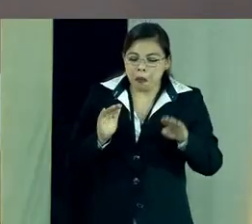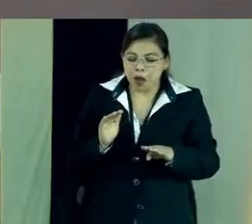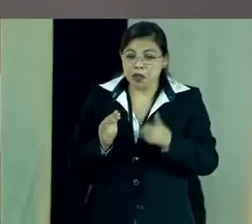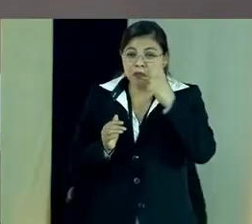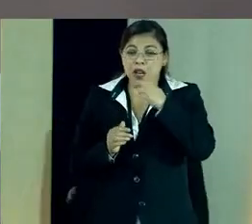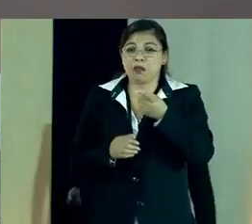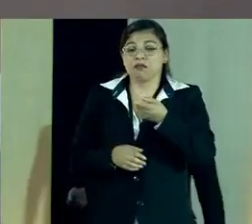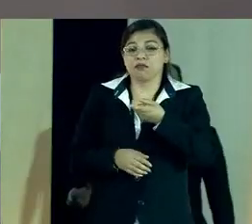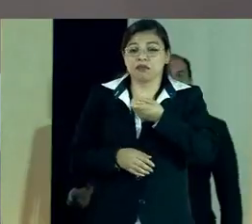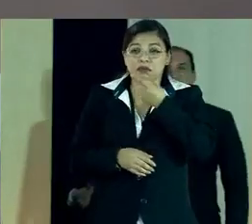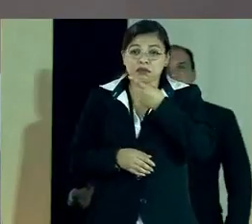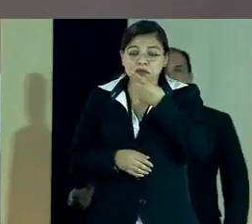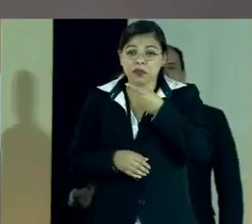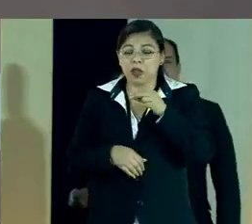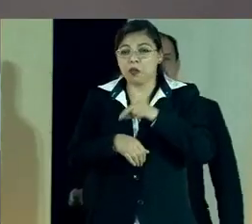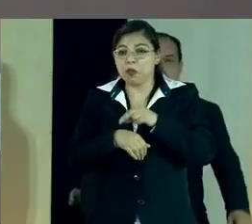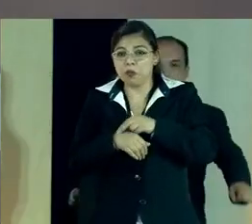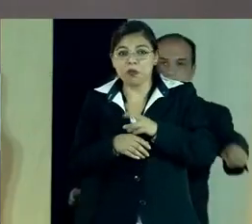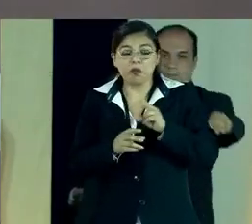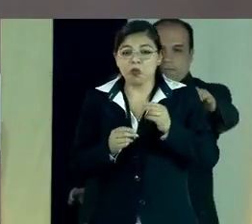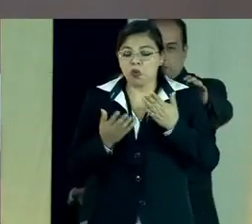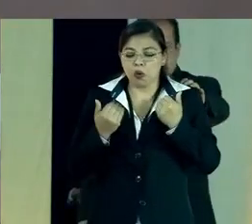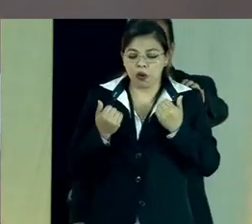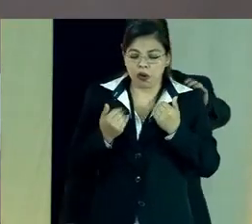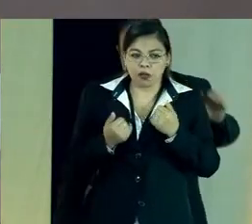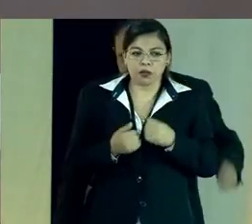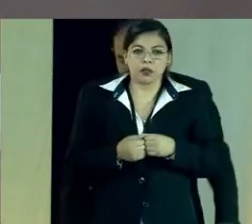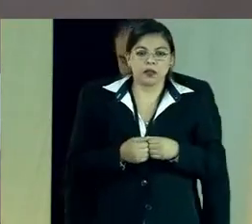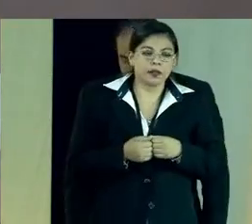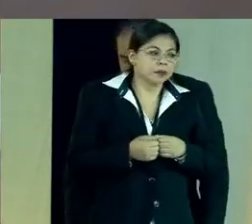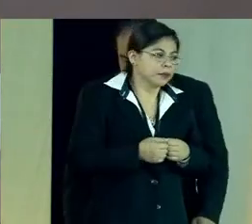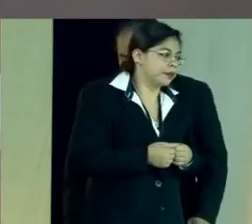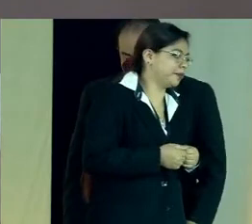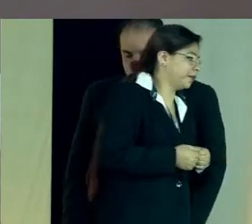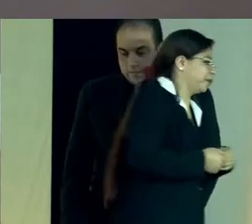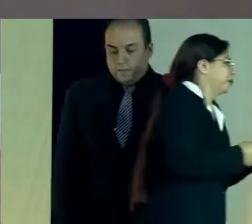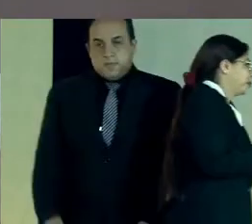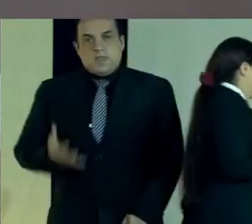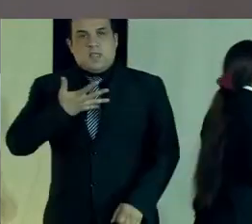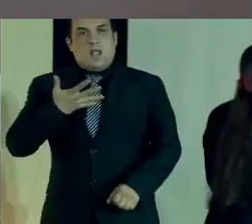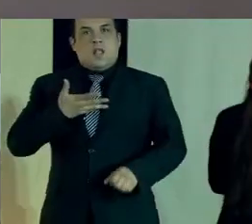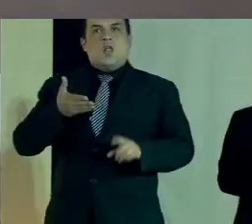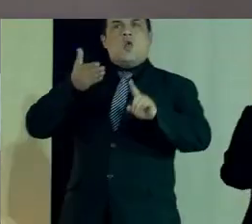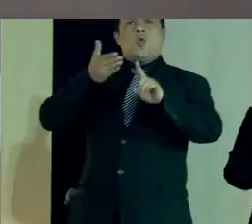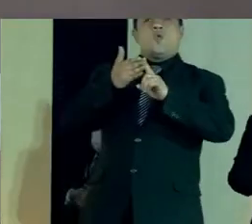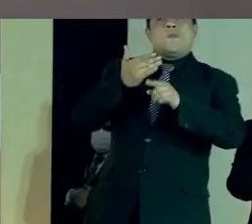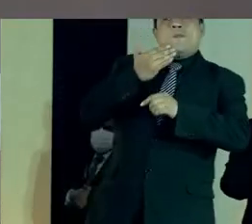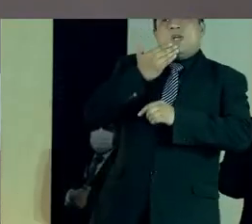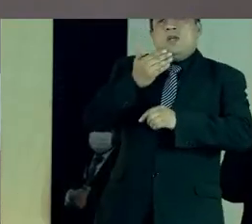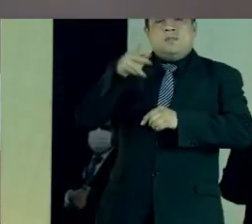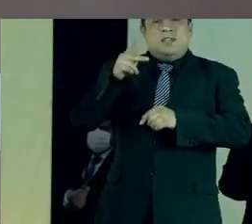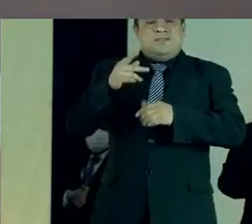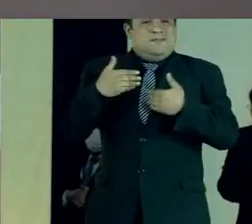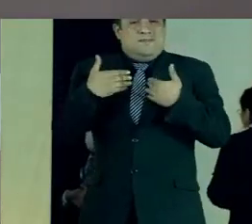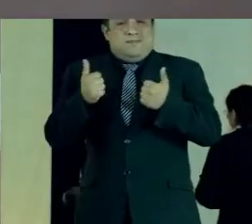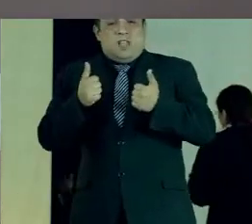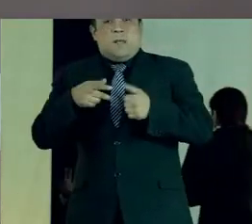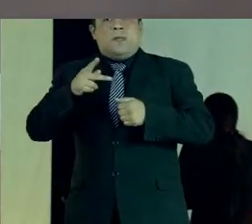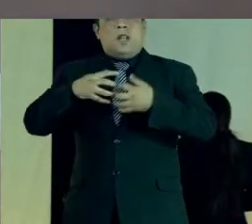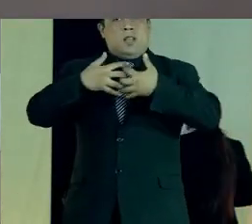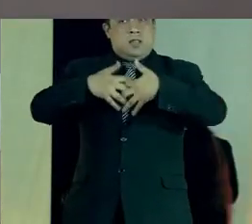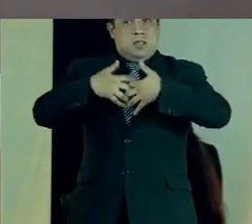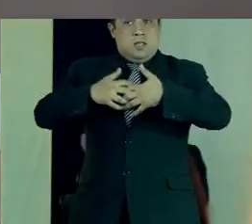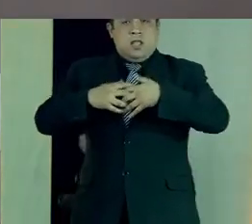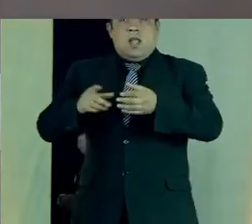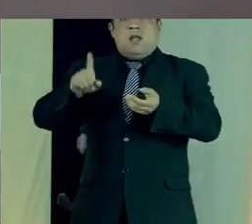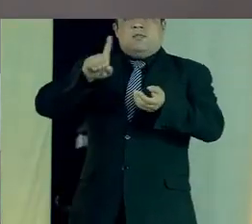diabetes consejos dietéticos bien intencionados pero sin sentido que la industria penetraba más